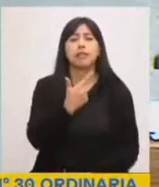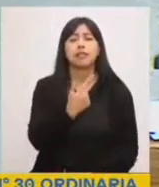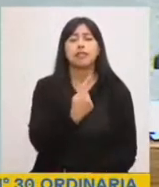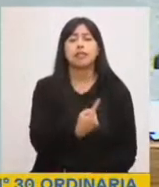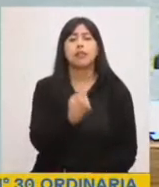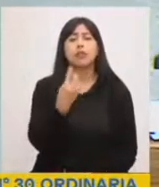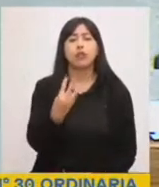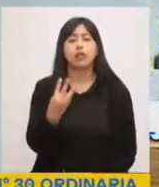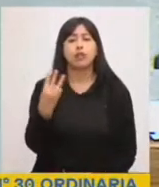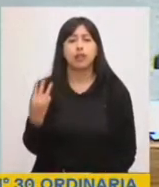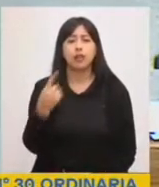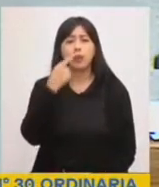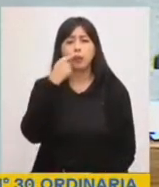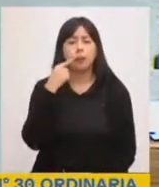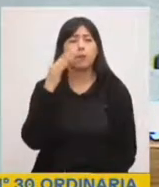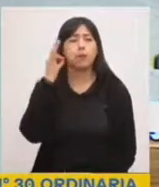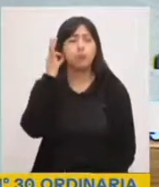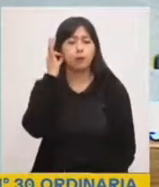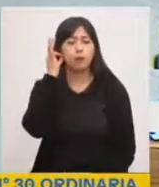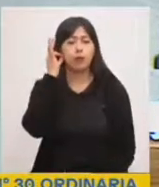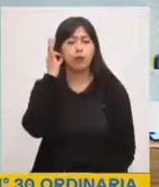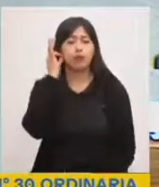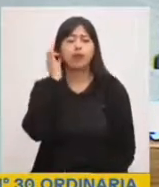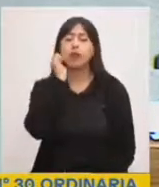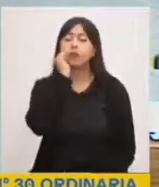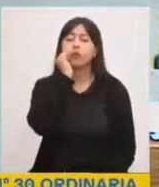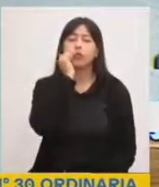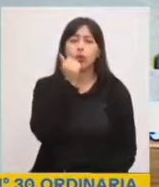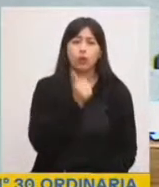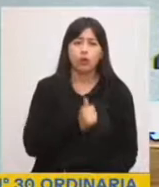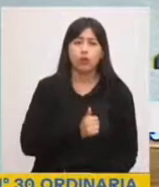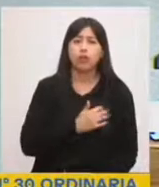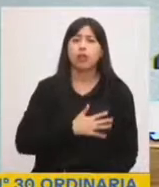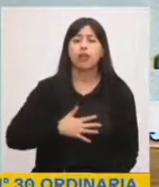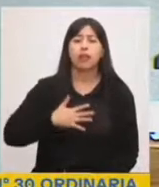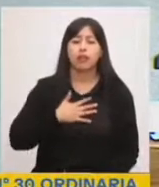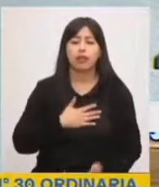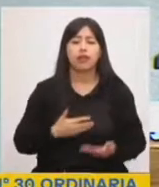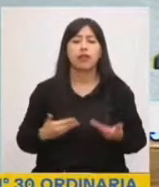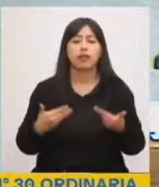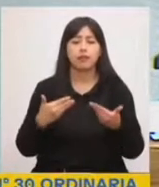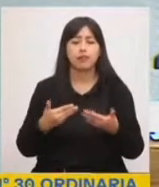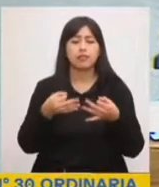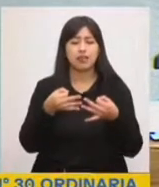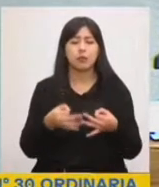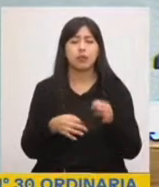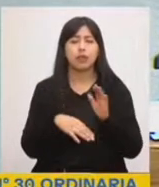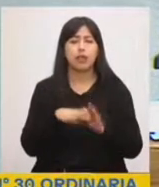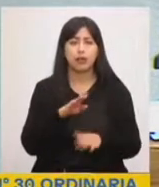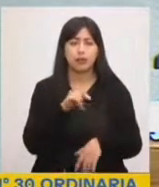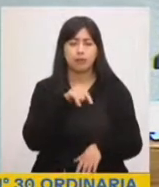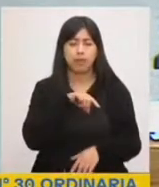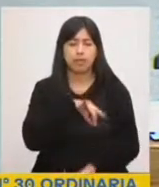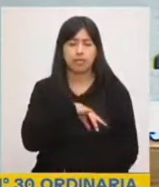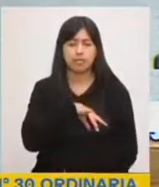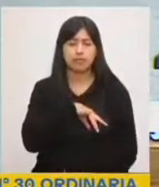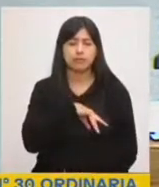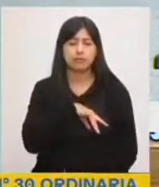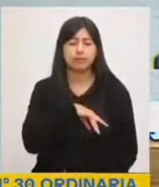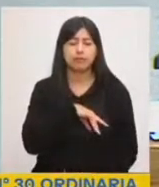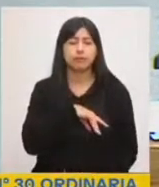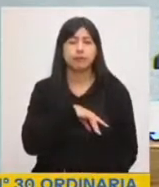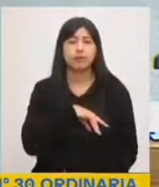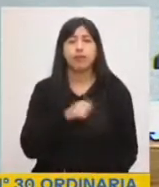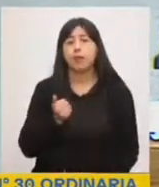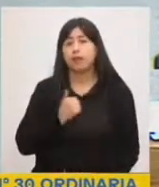oficiales, hombres y mujeres que día a día buscan entregar mayor seguridad a nuestro país. La PDI ha sido